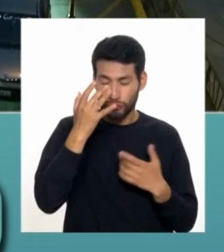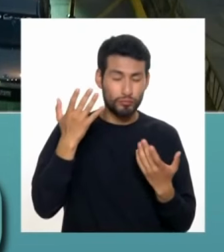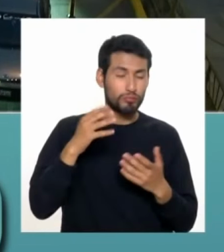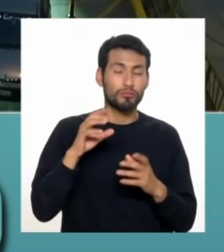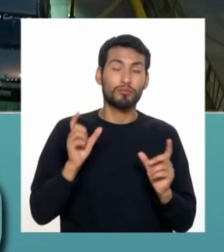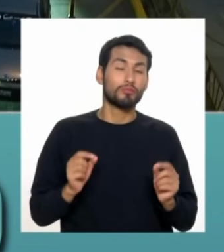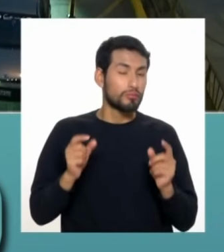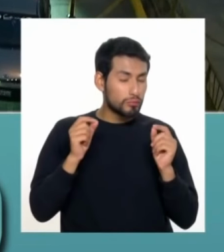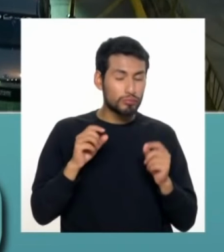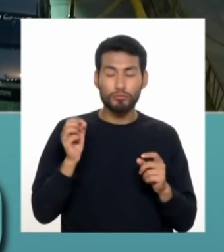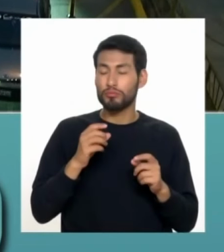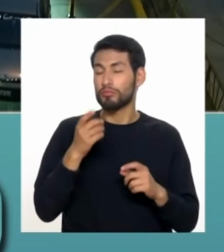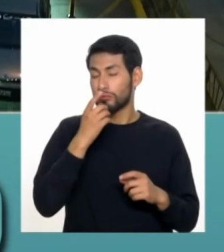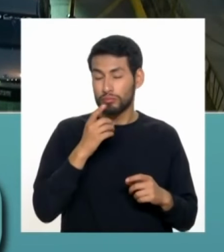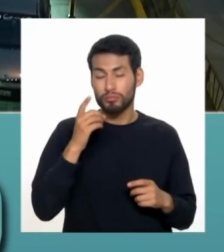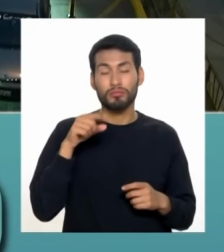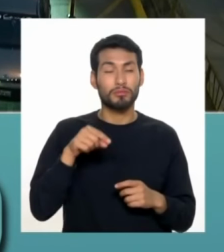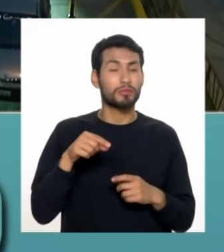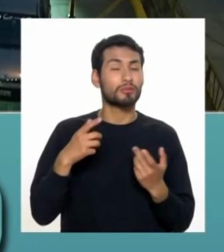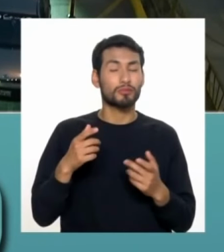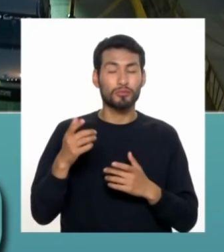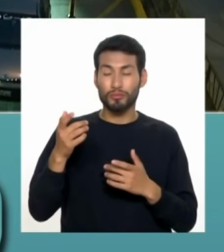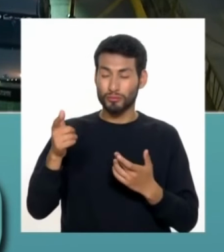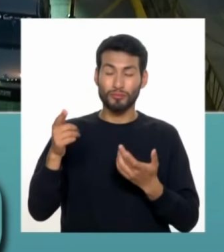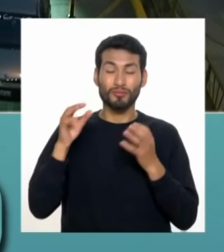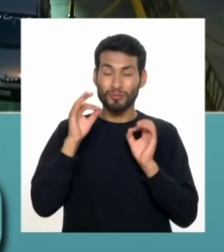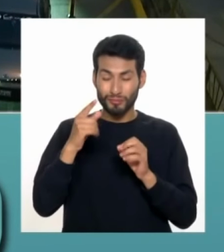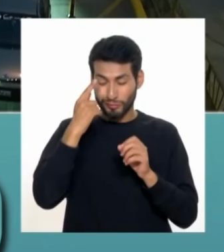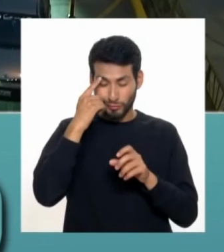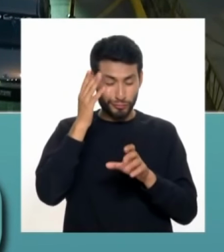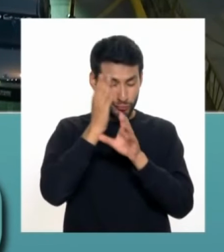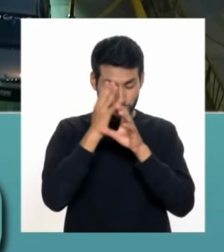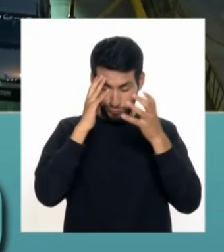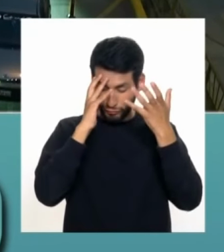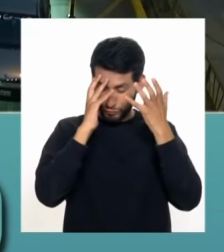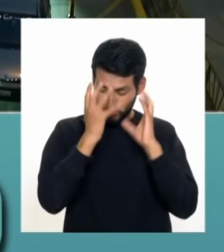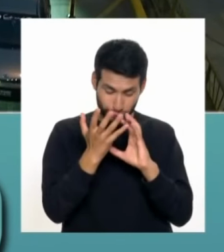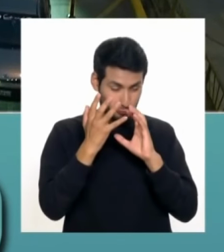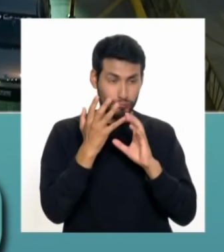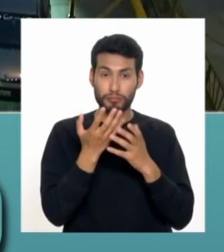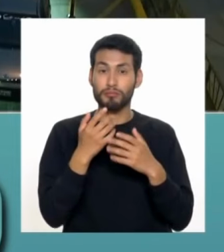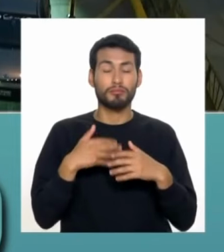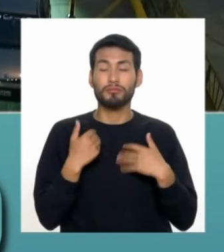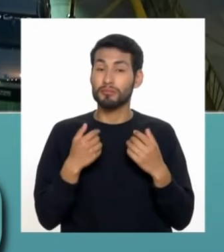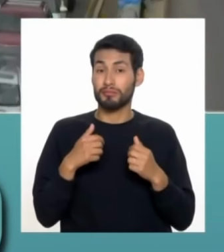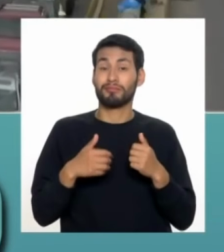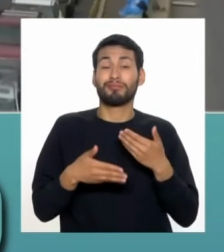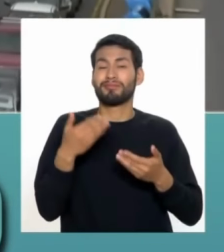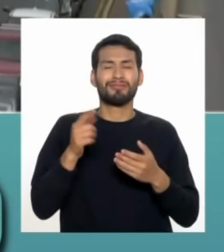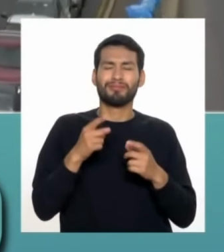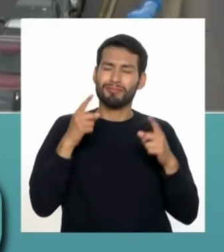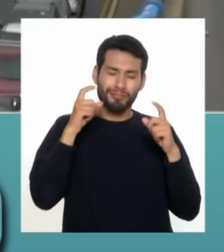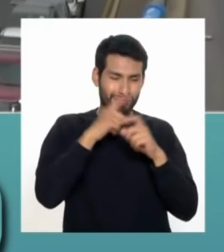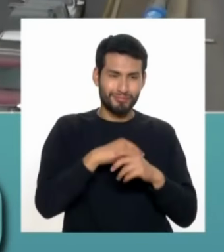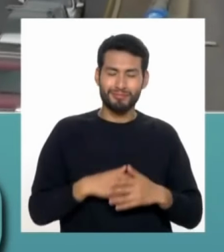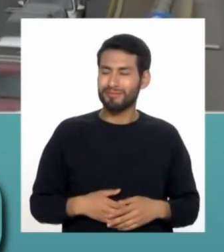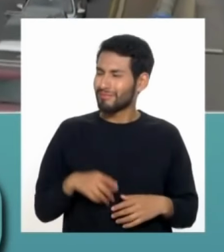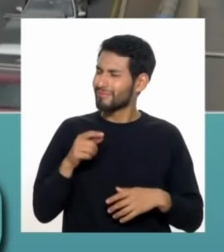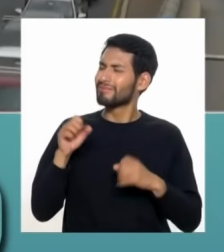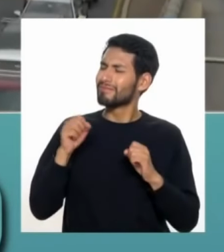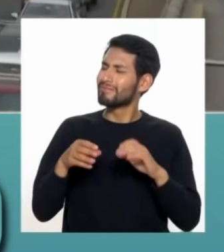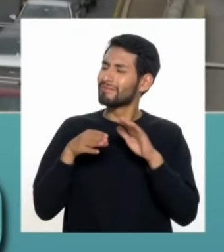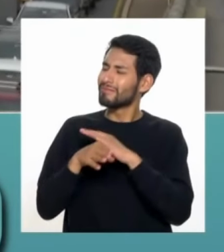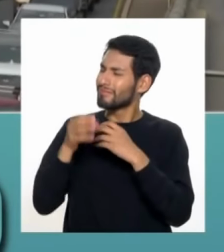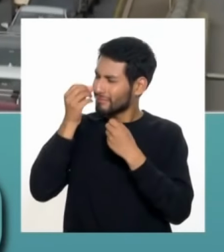como cáncer, diabetes. Ese efecto psicológico hace que se le compliquen las enfermedades. Y finalmente, para poder acceder